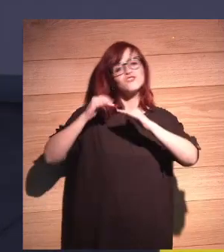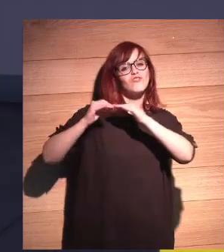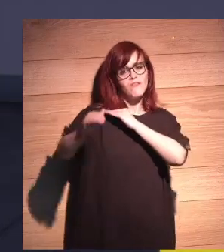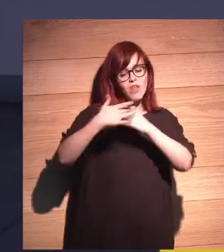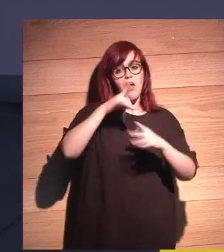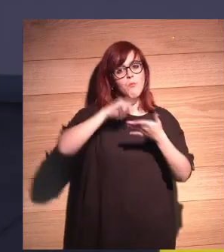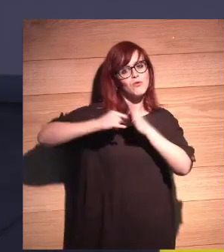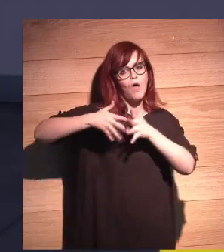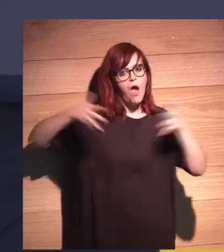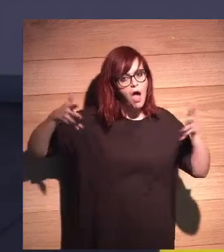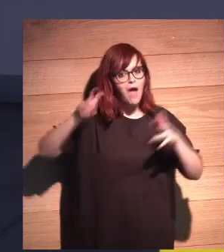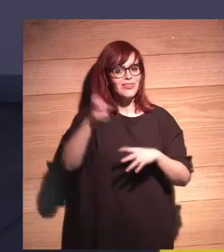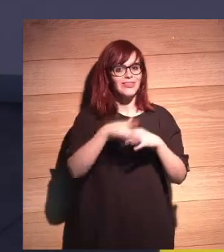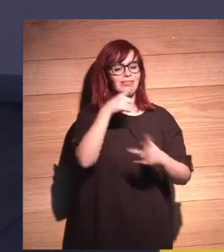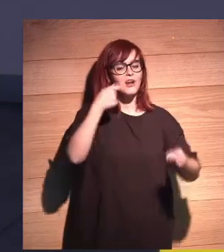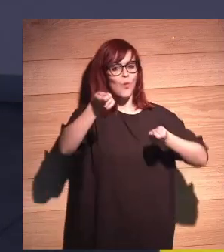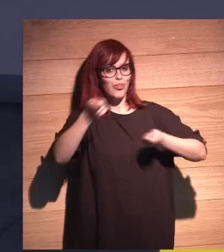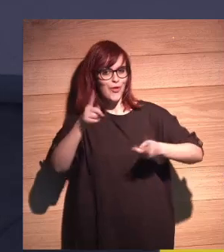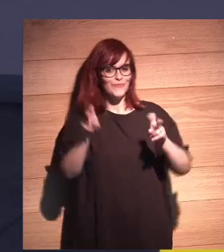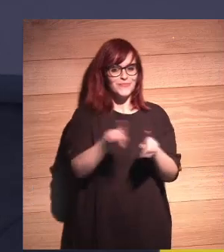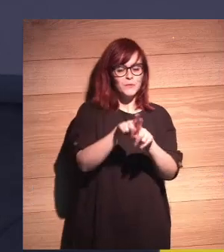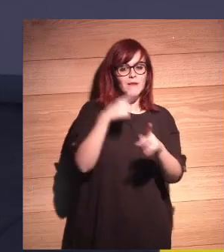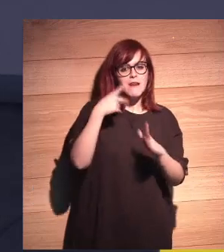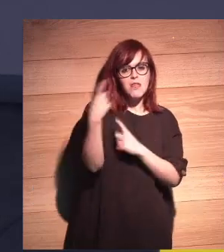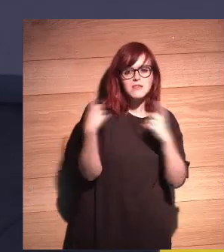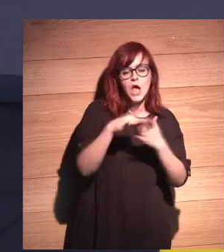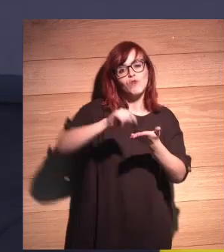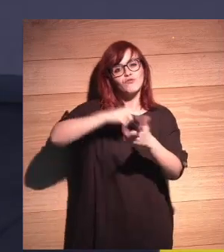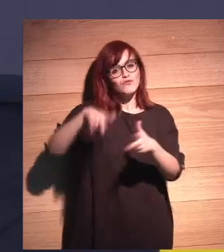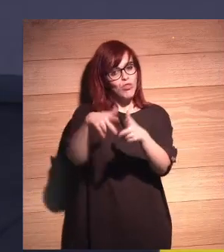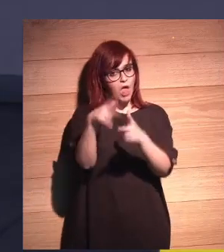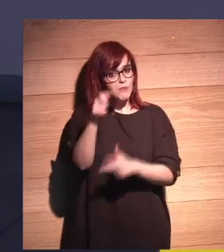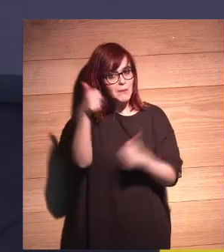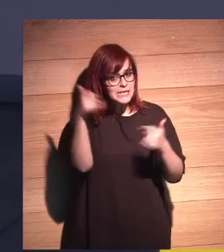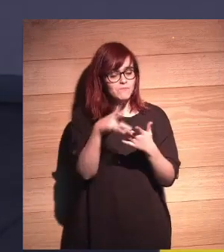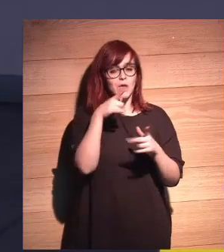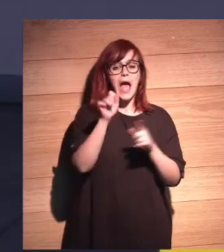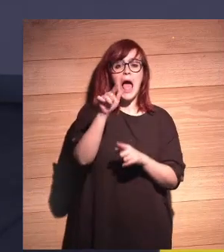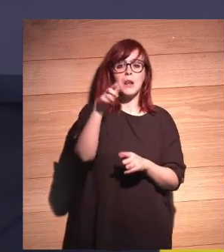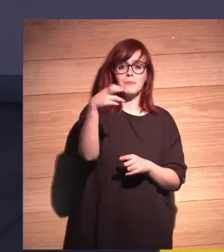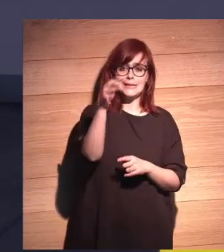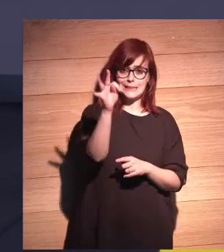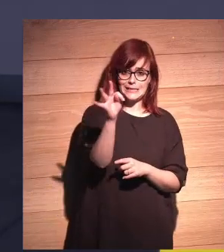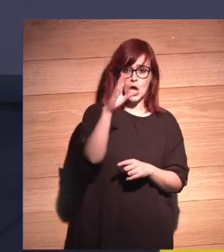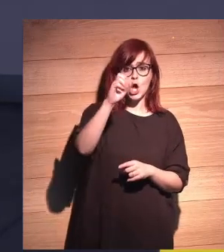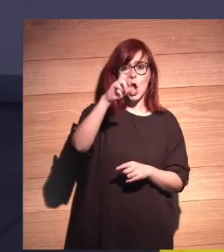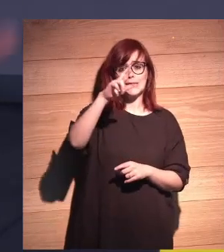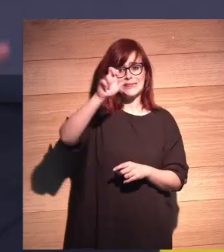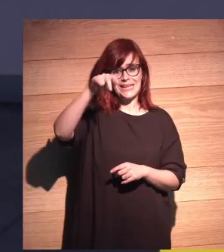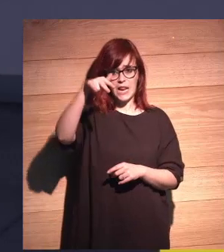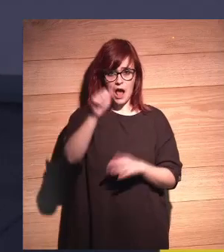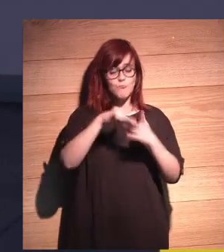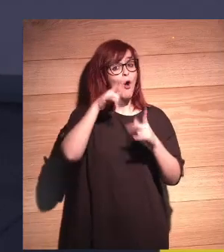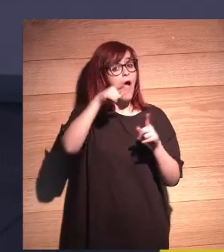sostenibilidad, los grandes proyectos, la regulación, la necesidad de un nuevo contrato social. Albert Cortina precisamente nos habla de ello, siendo